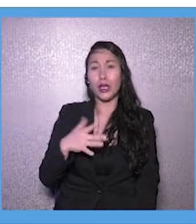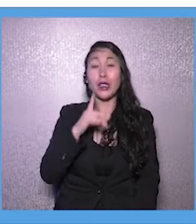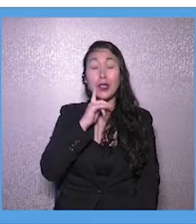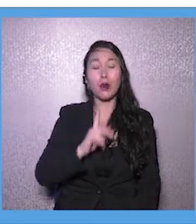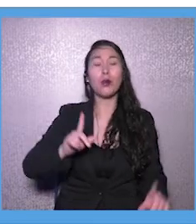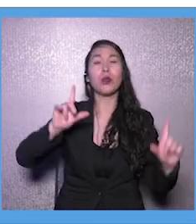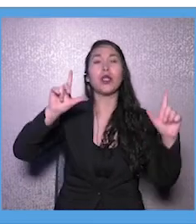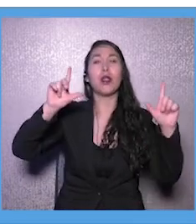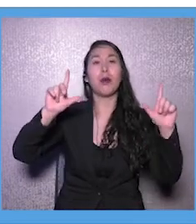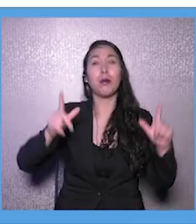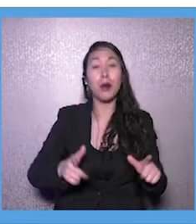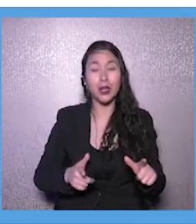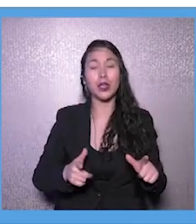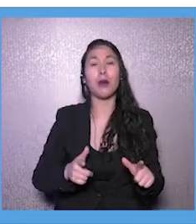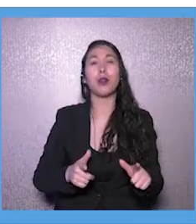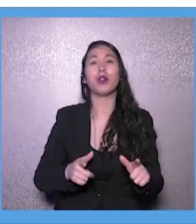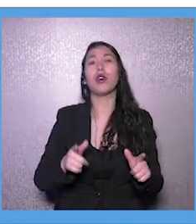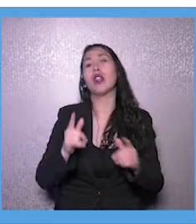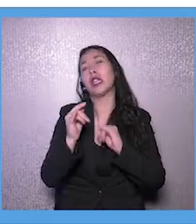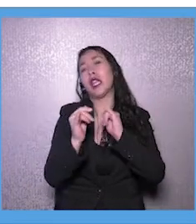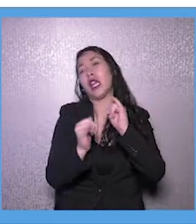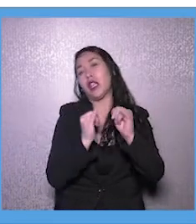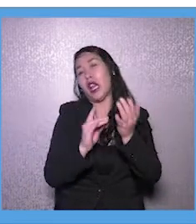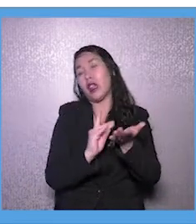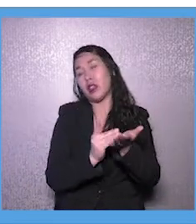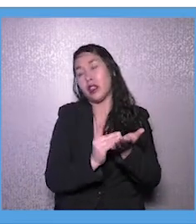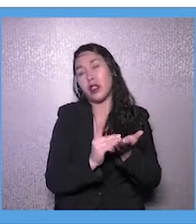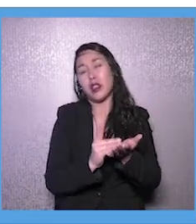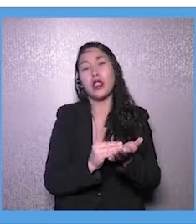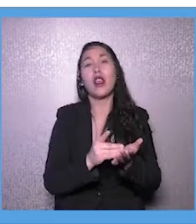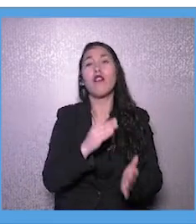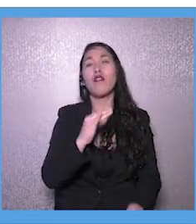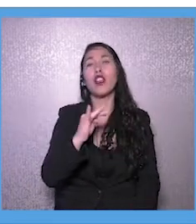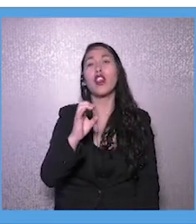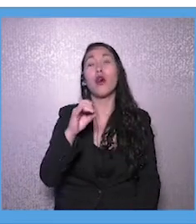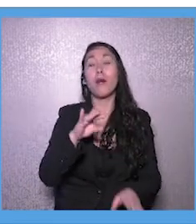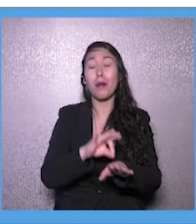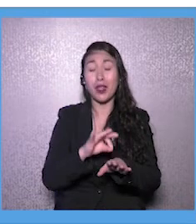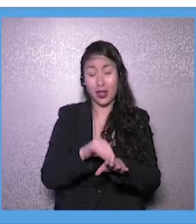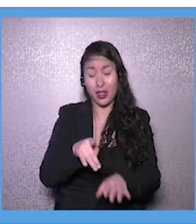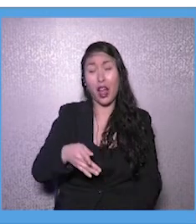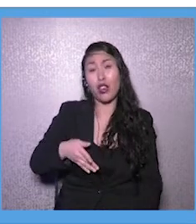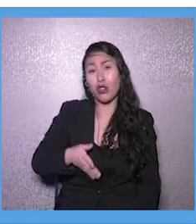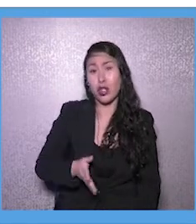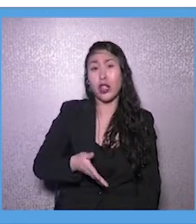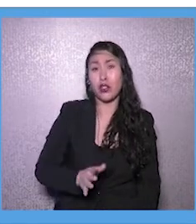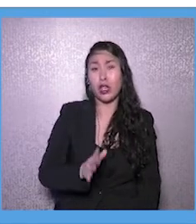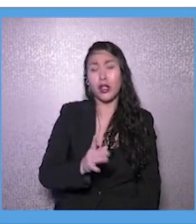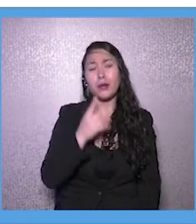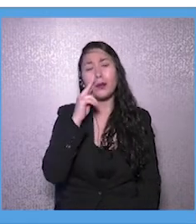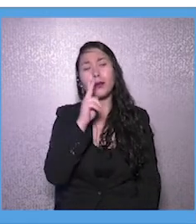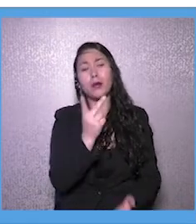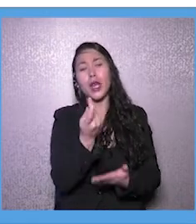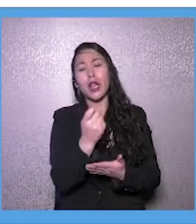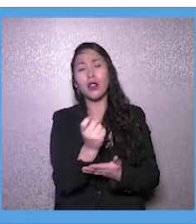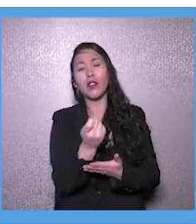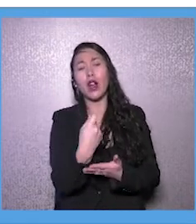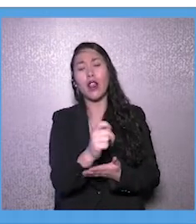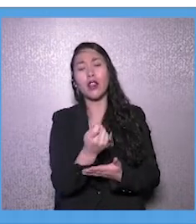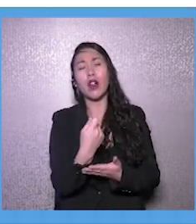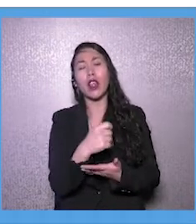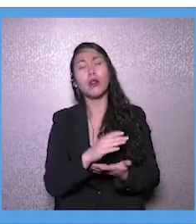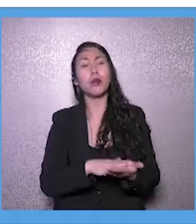departamento de informática biomédica. Antes de hacer Big Data necesitamos estar de manera constante validando la calidad de los datos que estamos